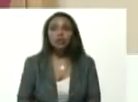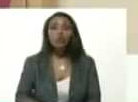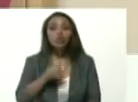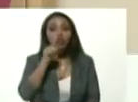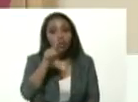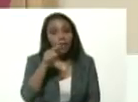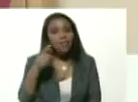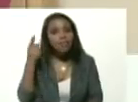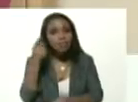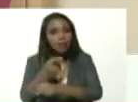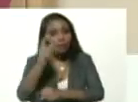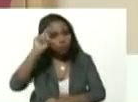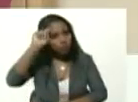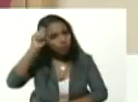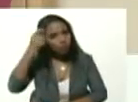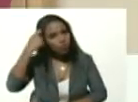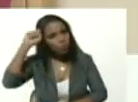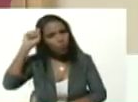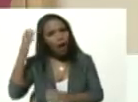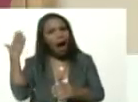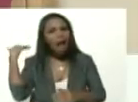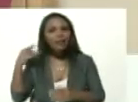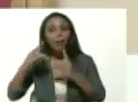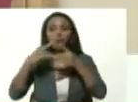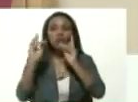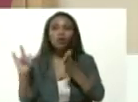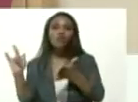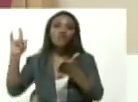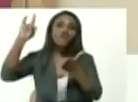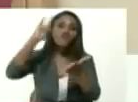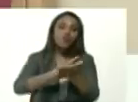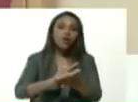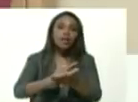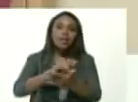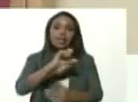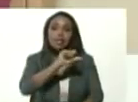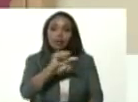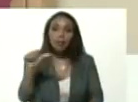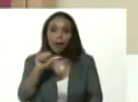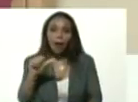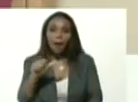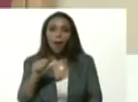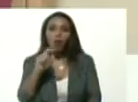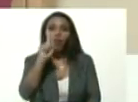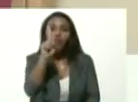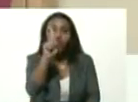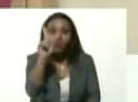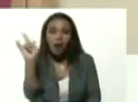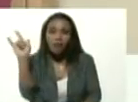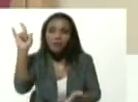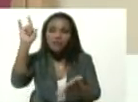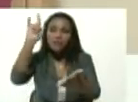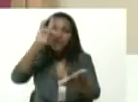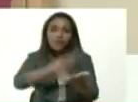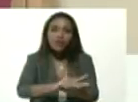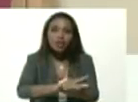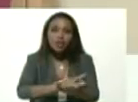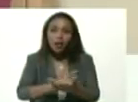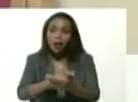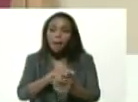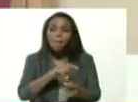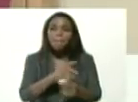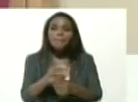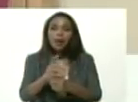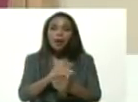ustedes, un puente aéreo semanal, por lo menos permanente, aunque sea un avión, que va, recoge y